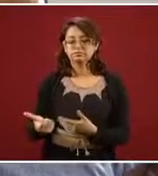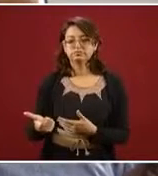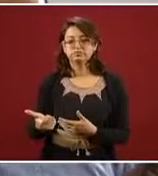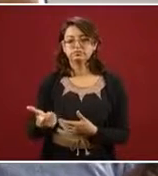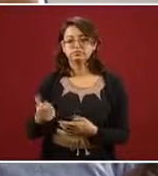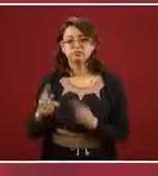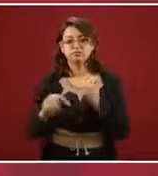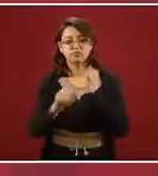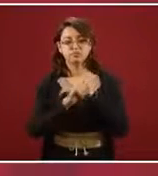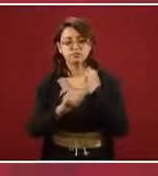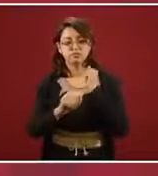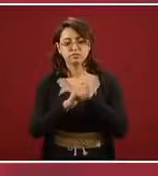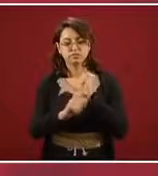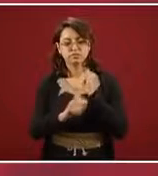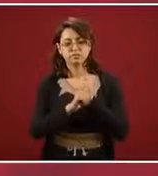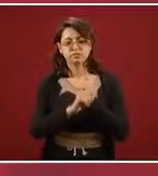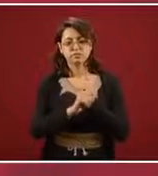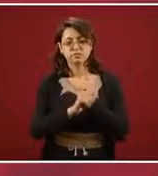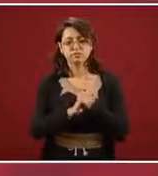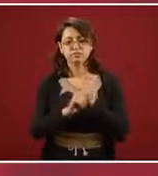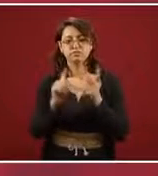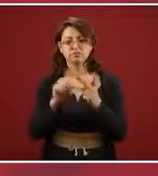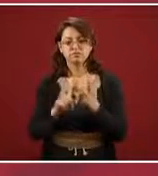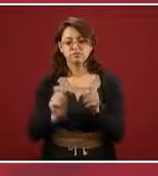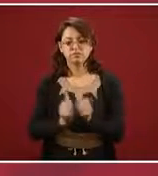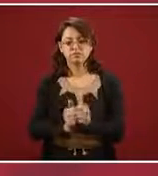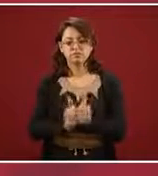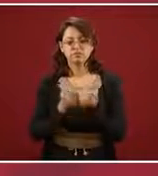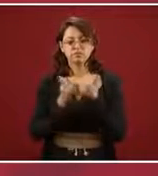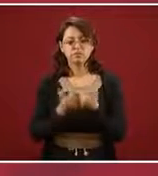del transporte, del pan,